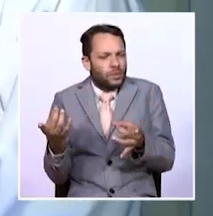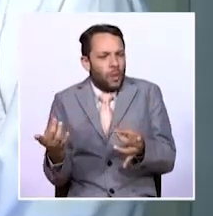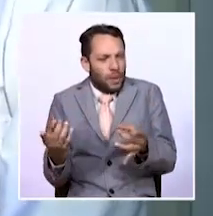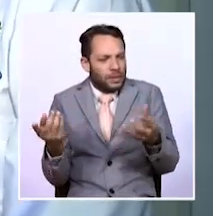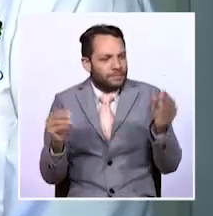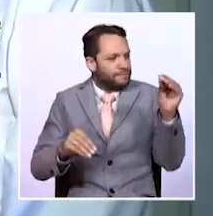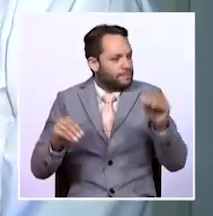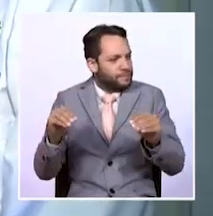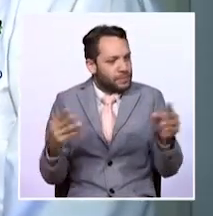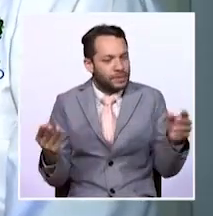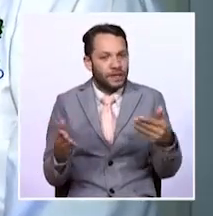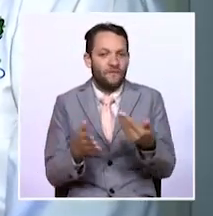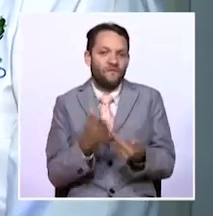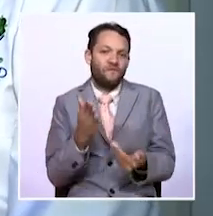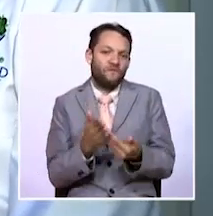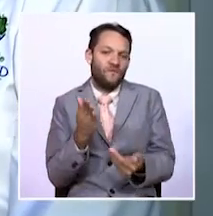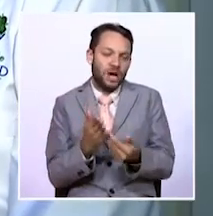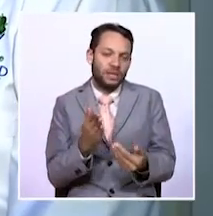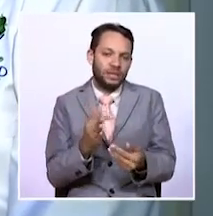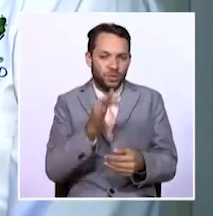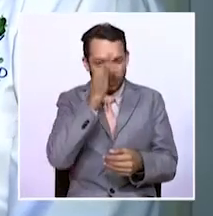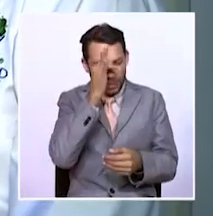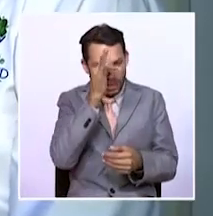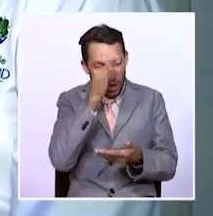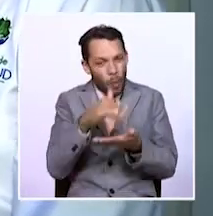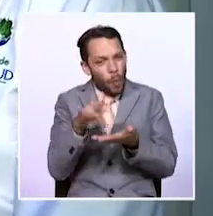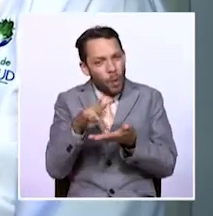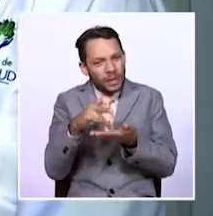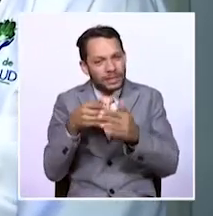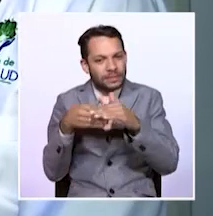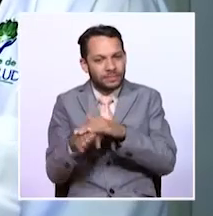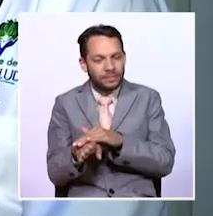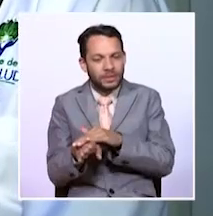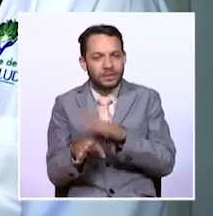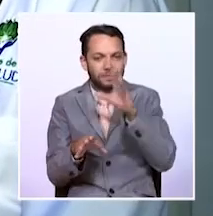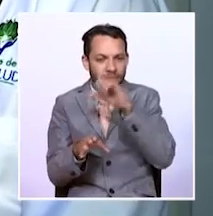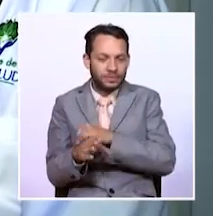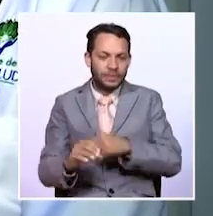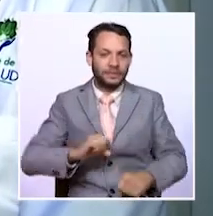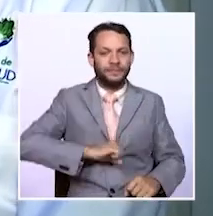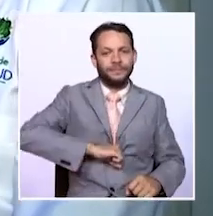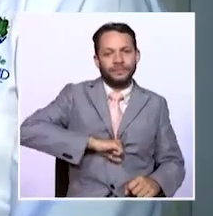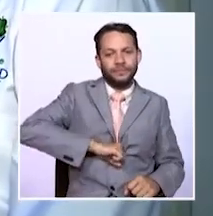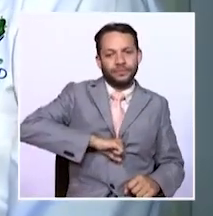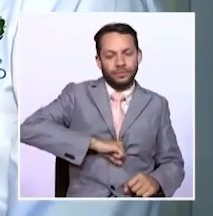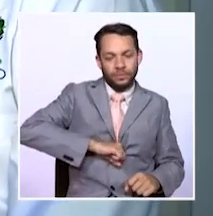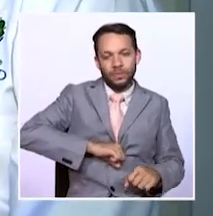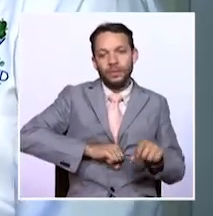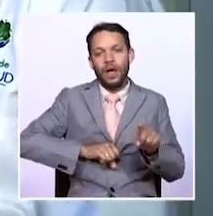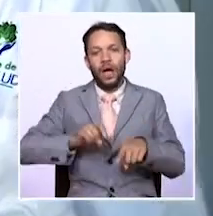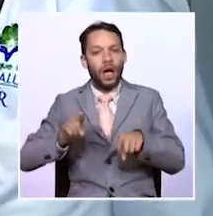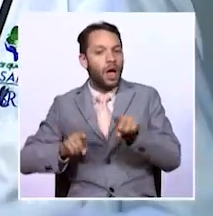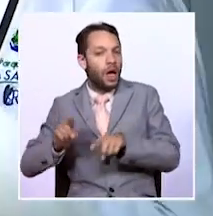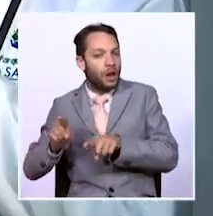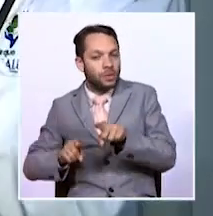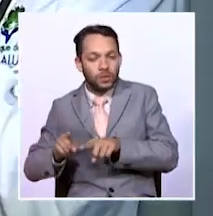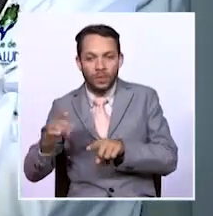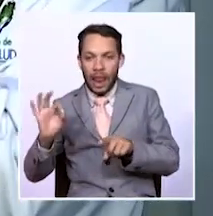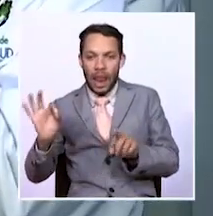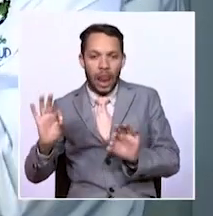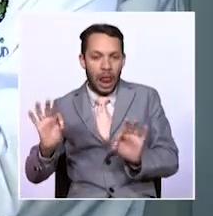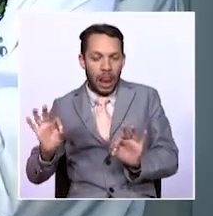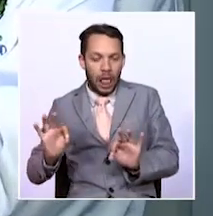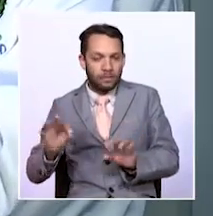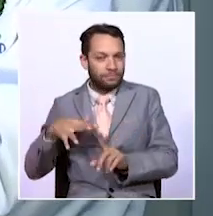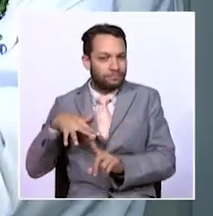se haga más fácil el diagnóstico. Pero hay otros cálculos que no se han desplazado, es decir, que no han atravesado el uréter ni